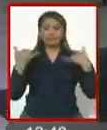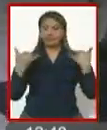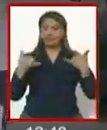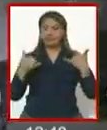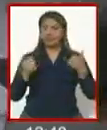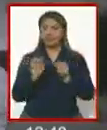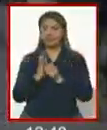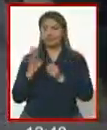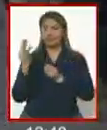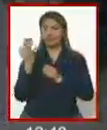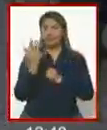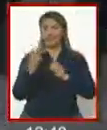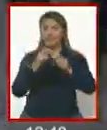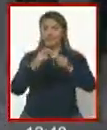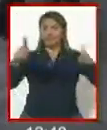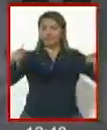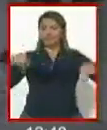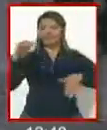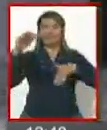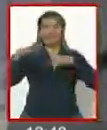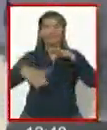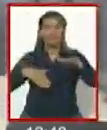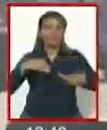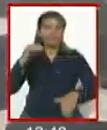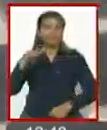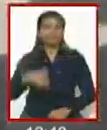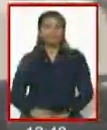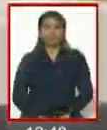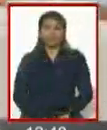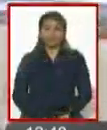jugando alrededor de la piscina.